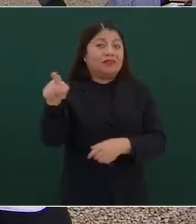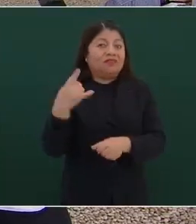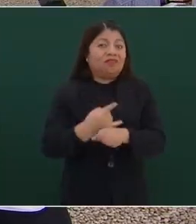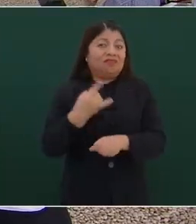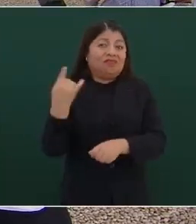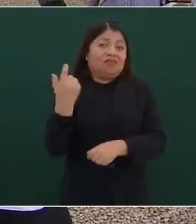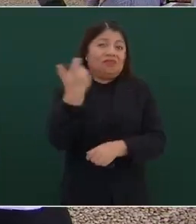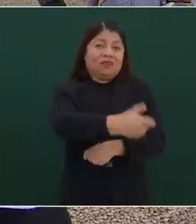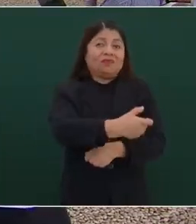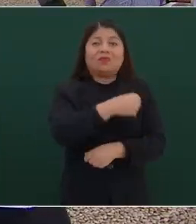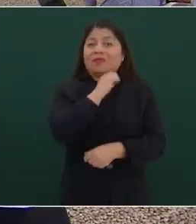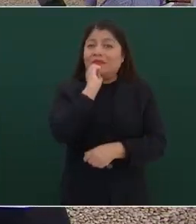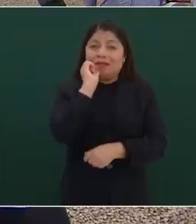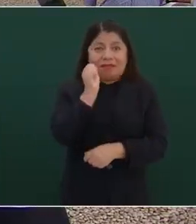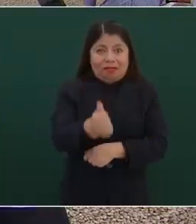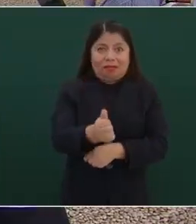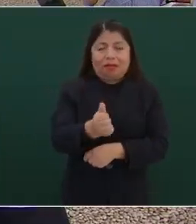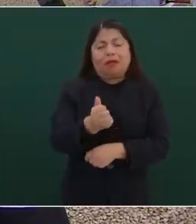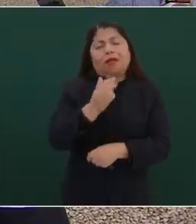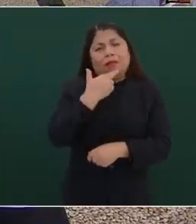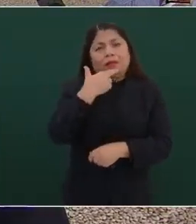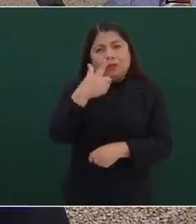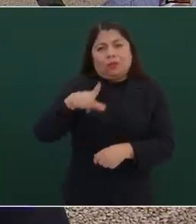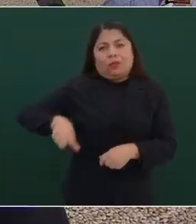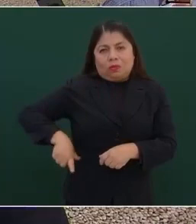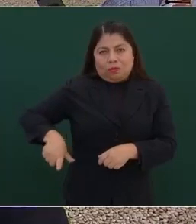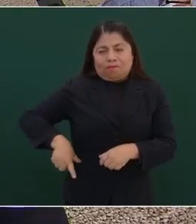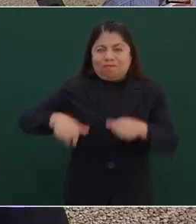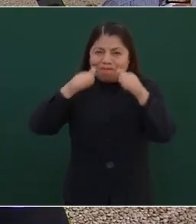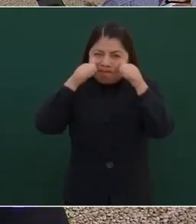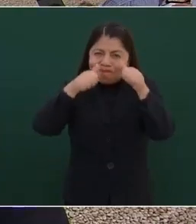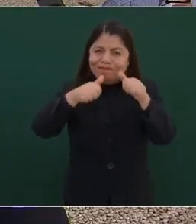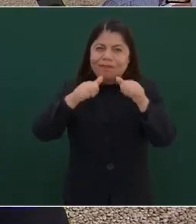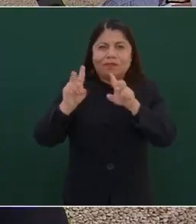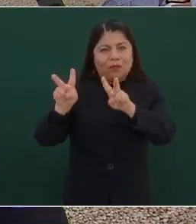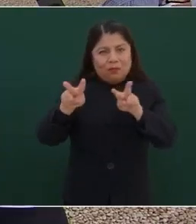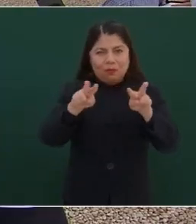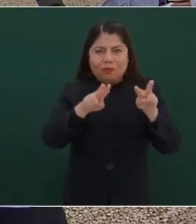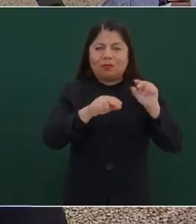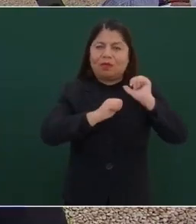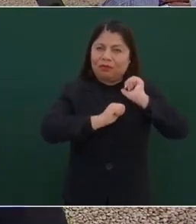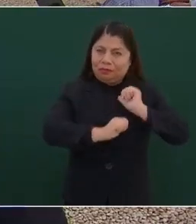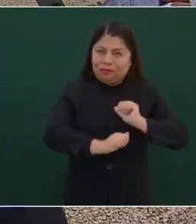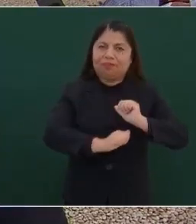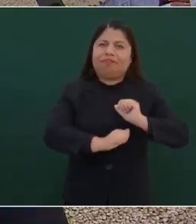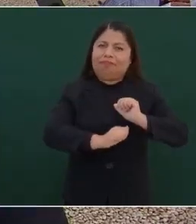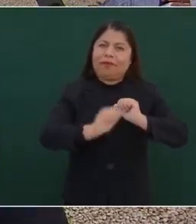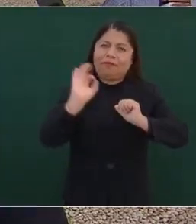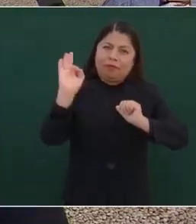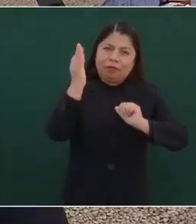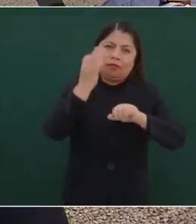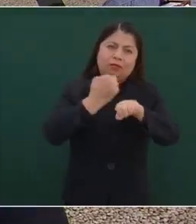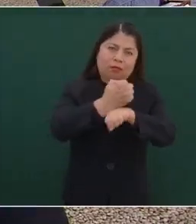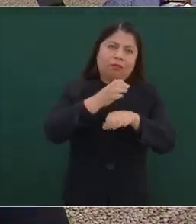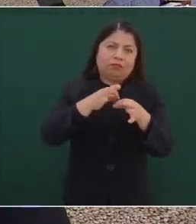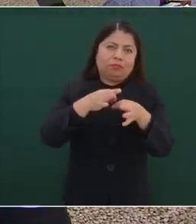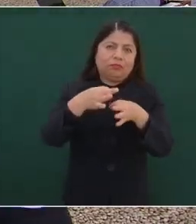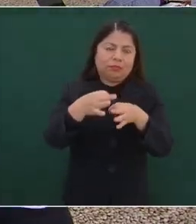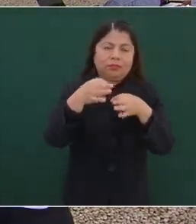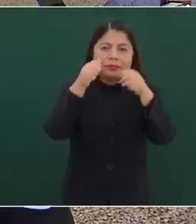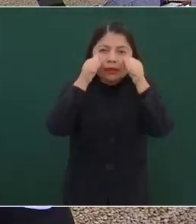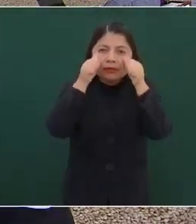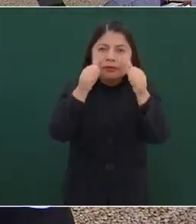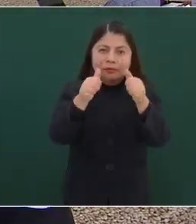ejemplos de esa forma, pero ya, ojalá que hubiera alguna forma que incluso las autoridades federales, estatales, municipales, pues pongan